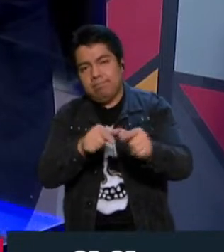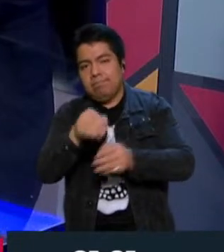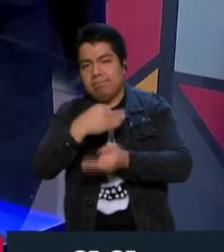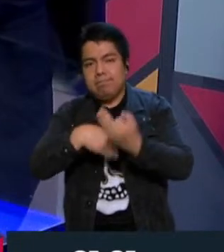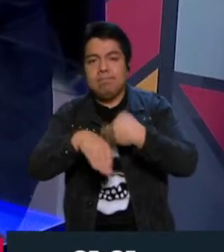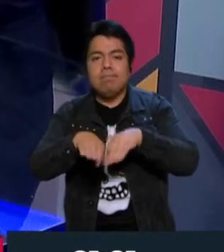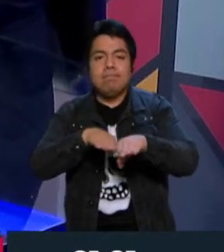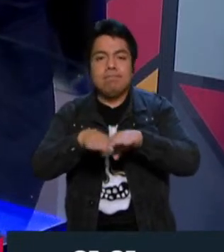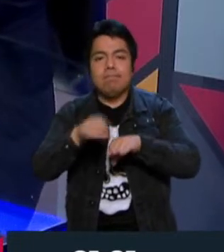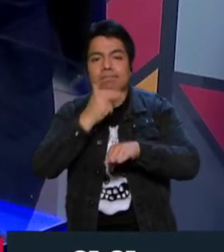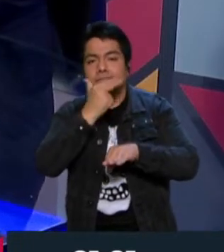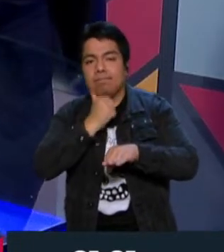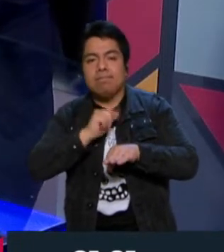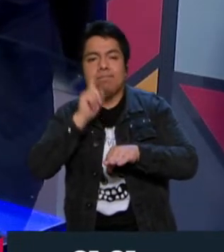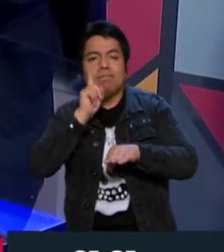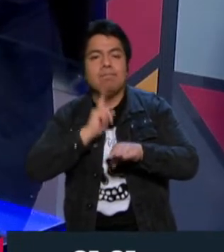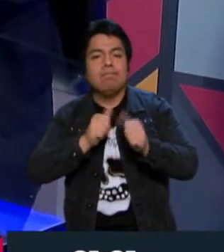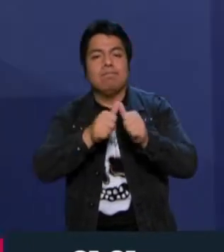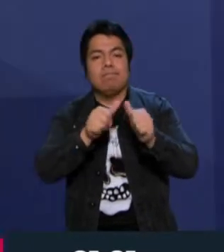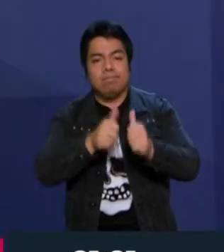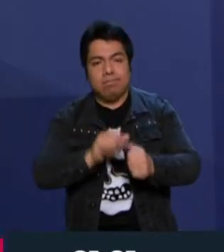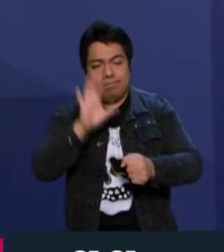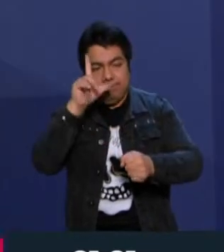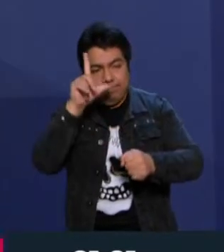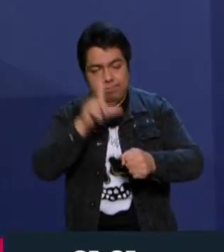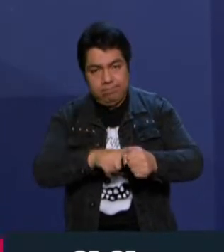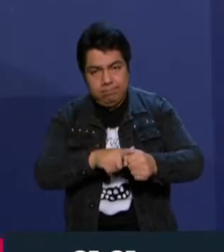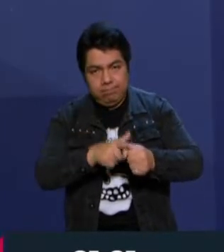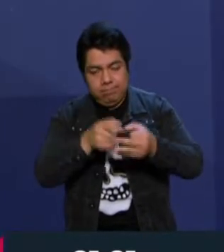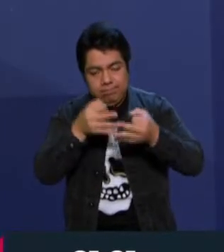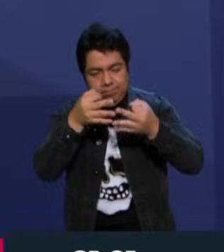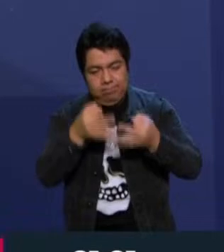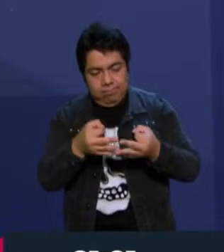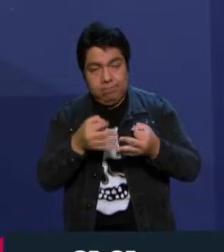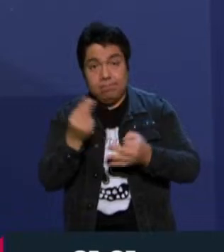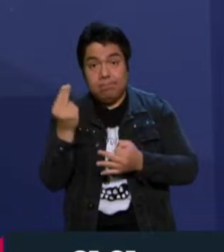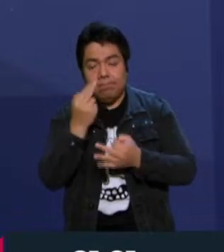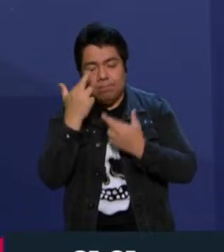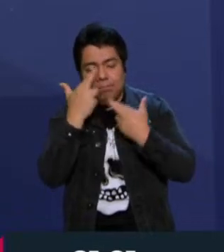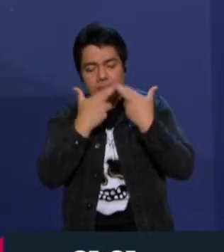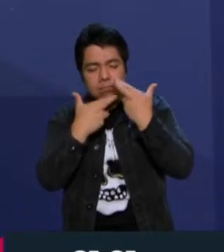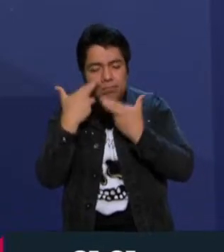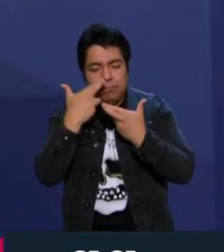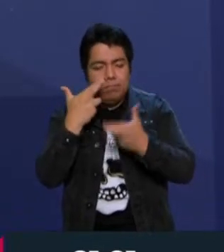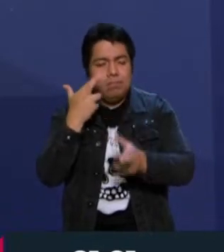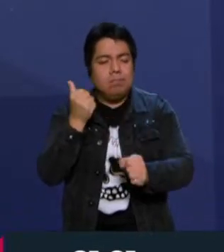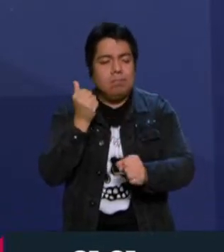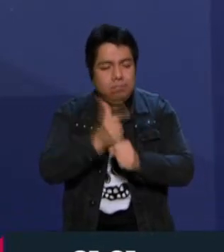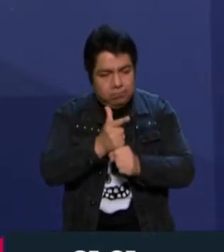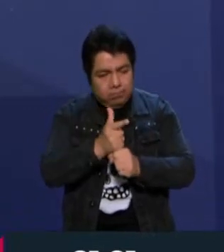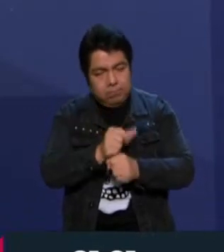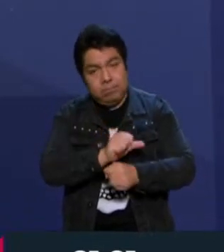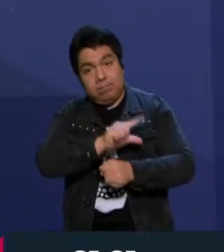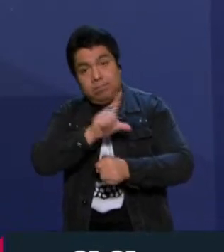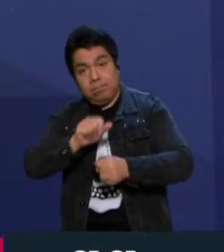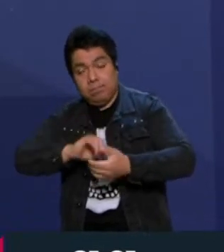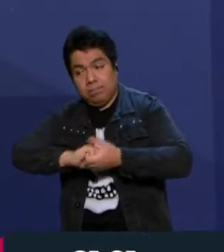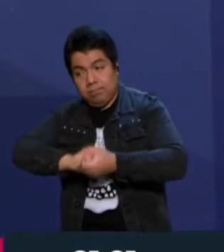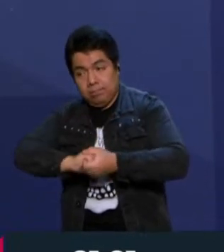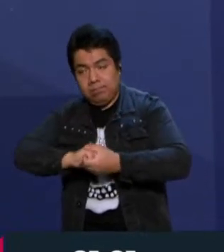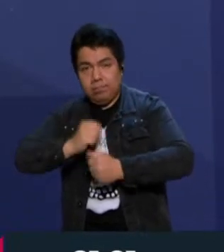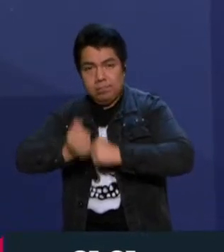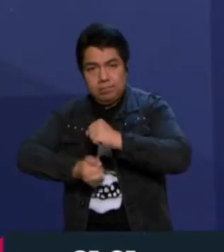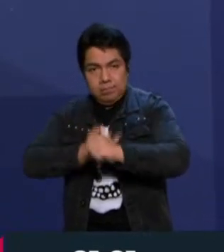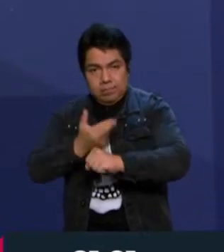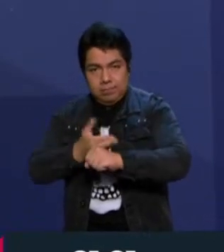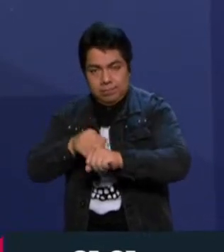trabajadores del arte y de la cultura? Bueno, primero hay que tener un diagnóstico preciso, sin duda. Luego, por otro lado, hay que trabajar muy de la mano de la Secretaría del